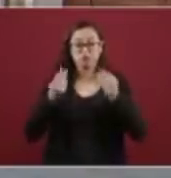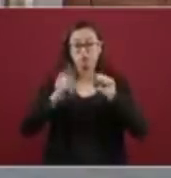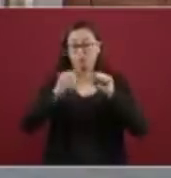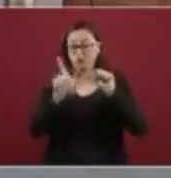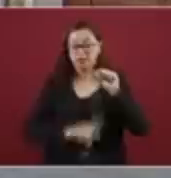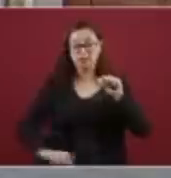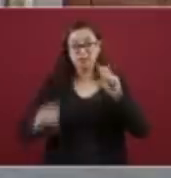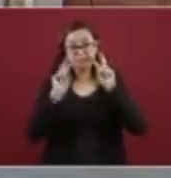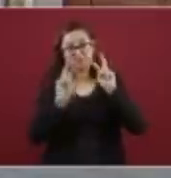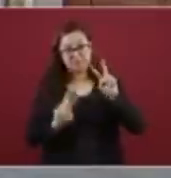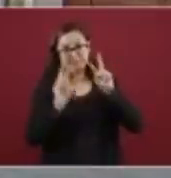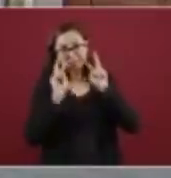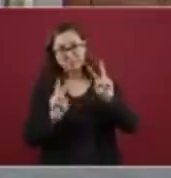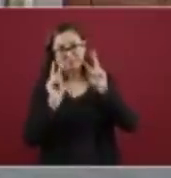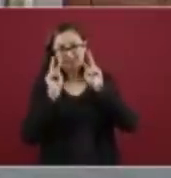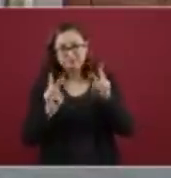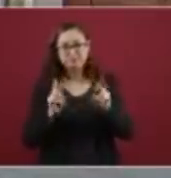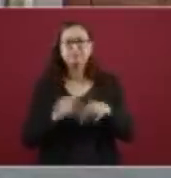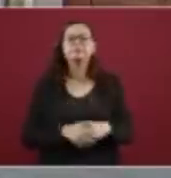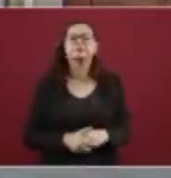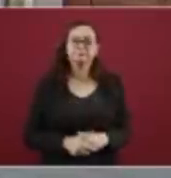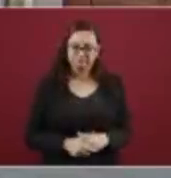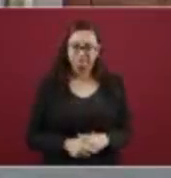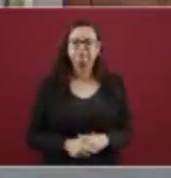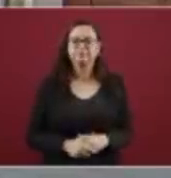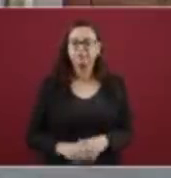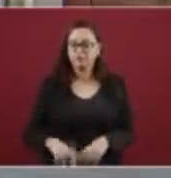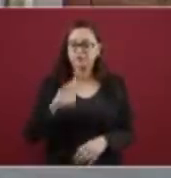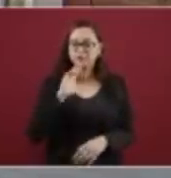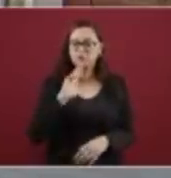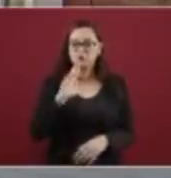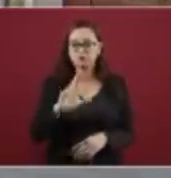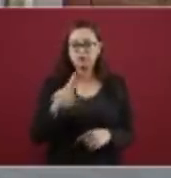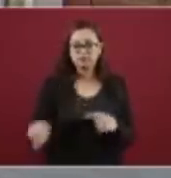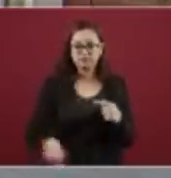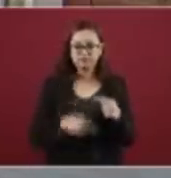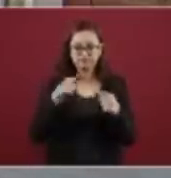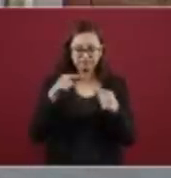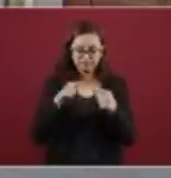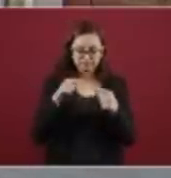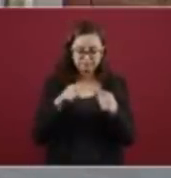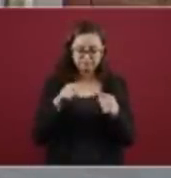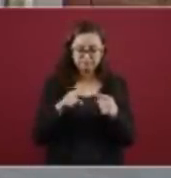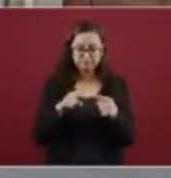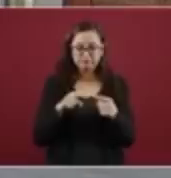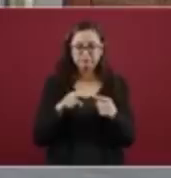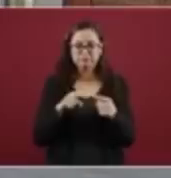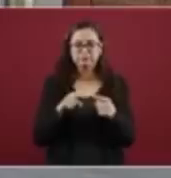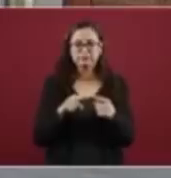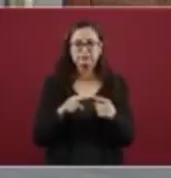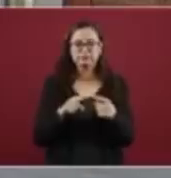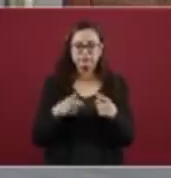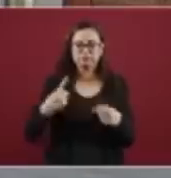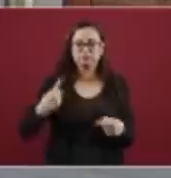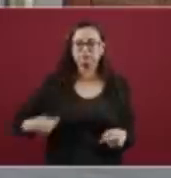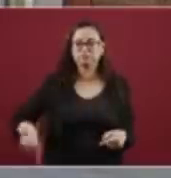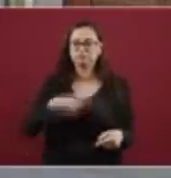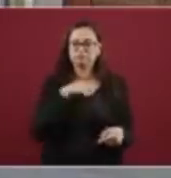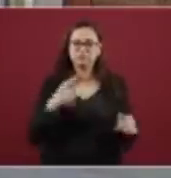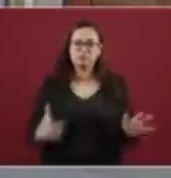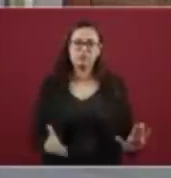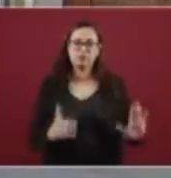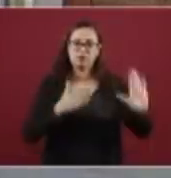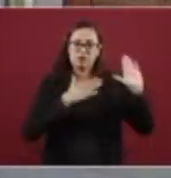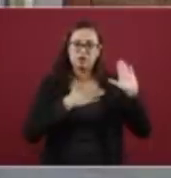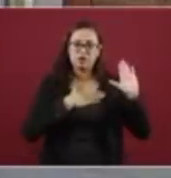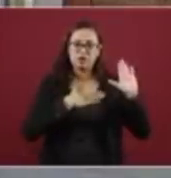país. Entonces, sí, contestarte. Primero, decirte que hay el compromiso, y a mí